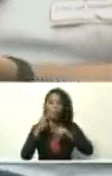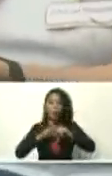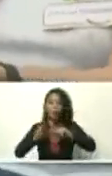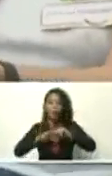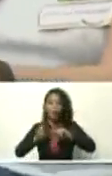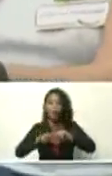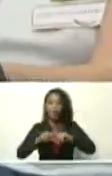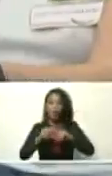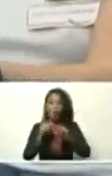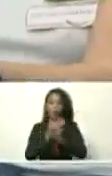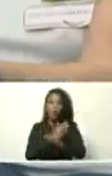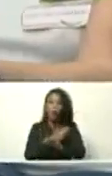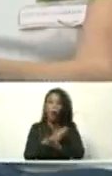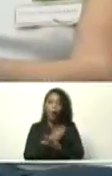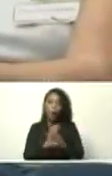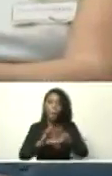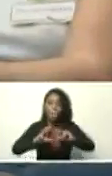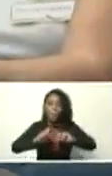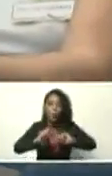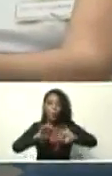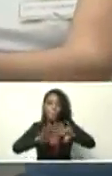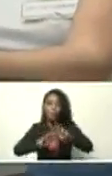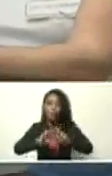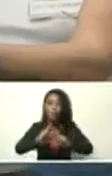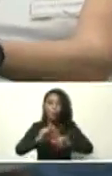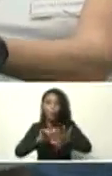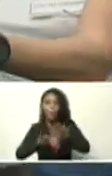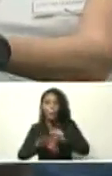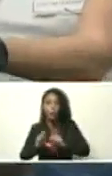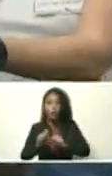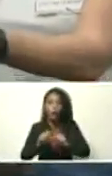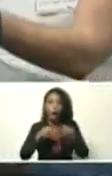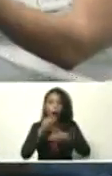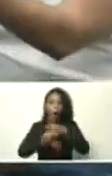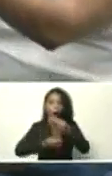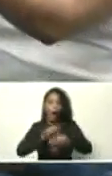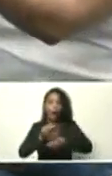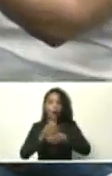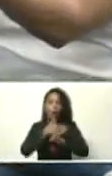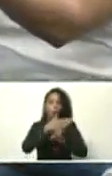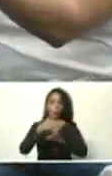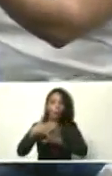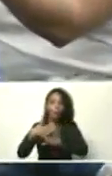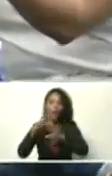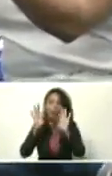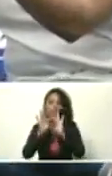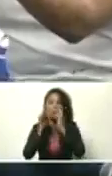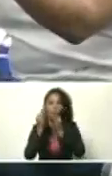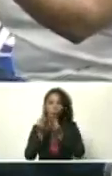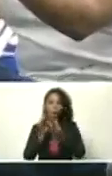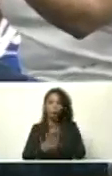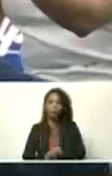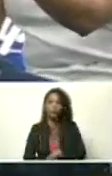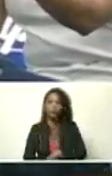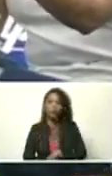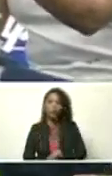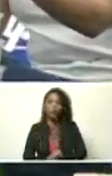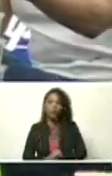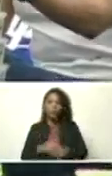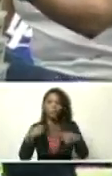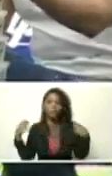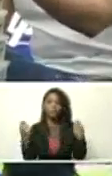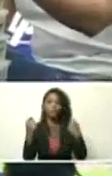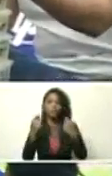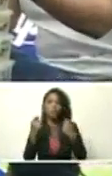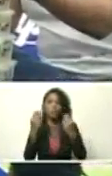Es un juego didáctico. Fomenta el compartir en familia. Y bueno,